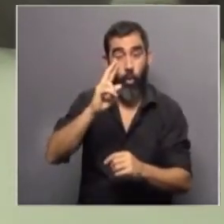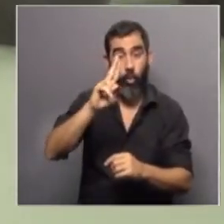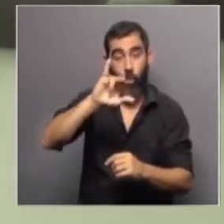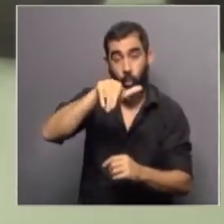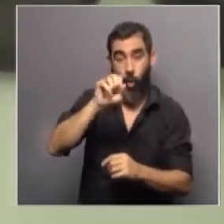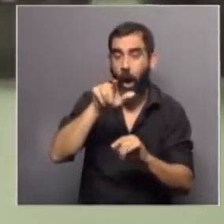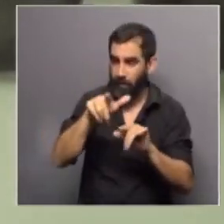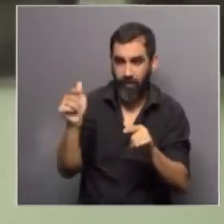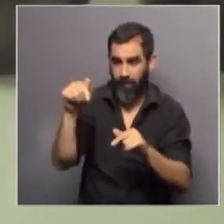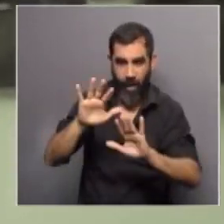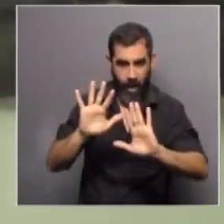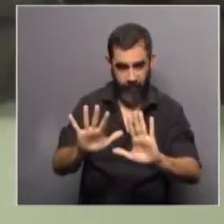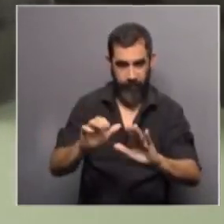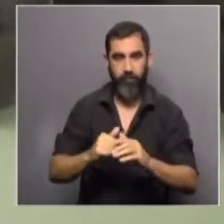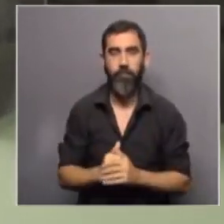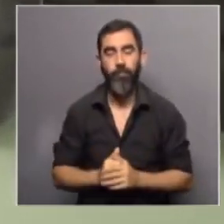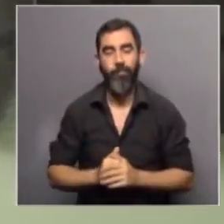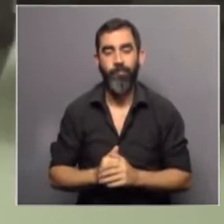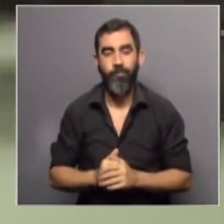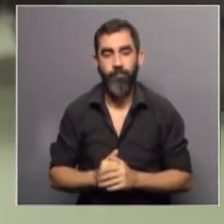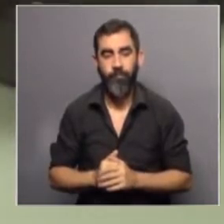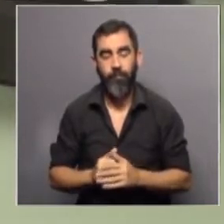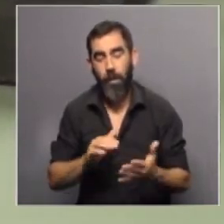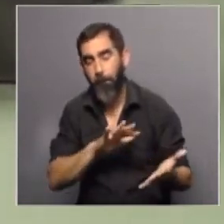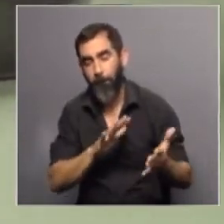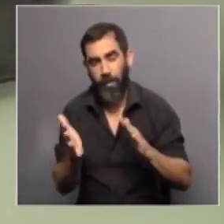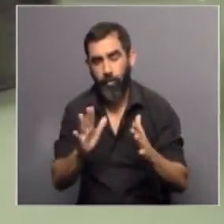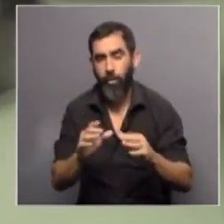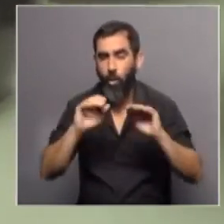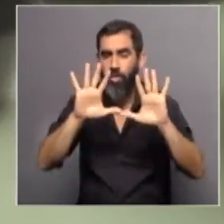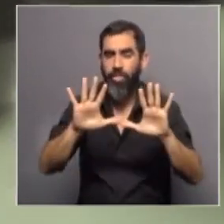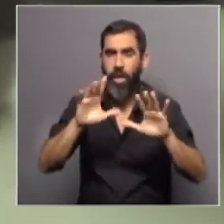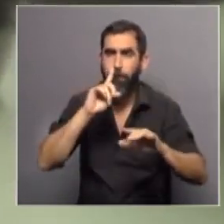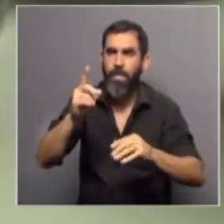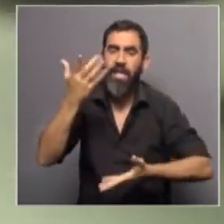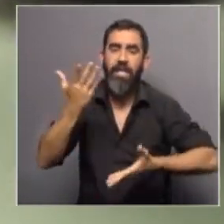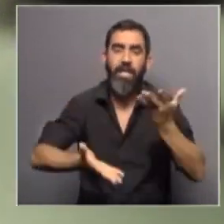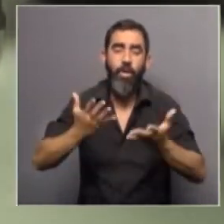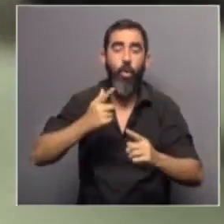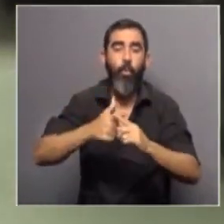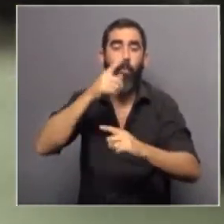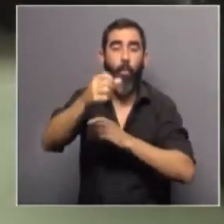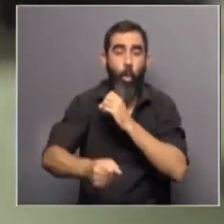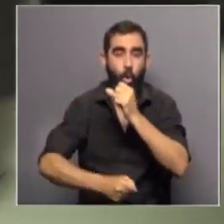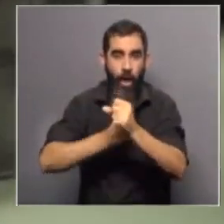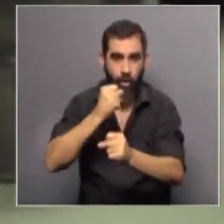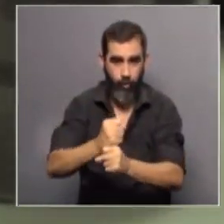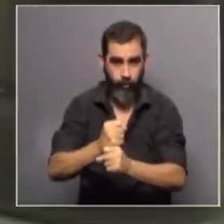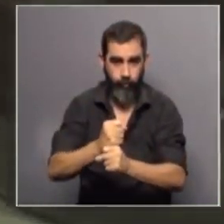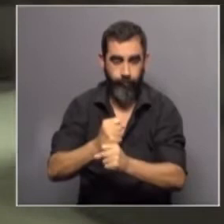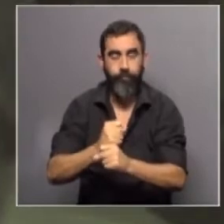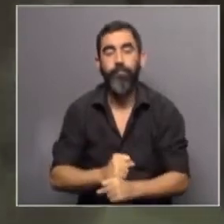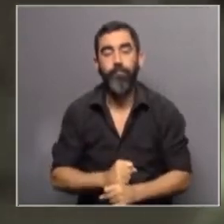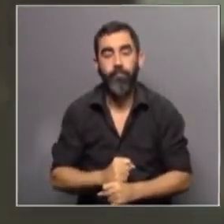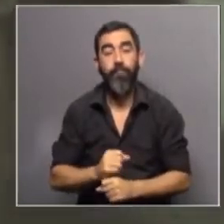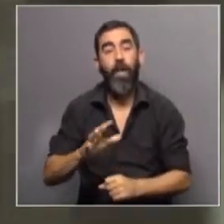de la bodega, de los cuales aproximadamente hay 10 toneladas por año que se generan. Nosotros hacemos